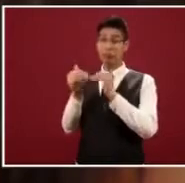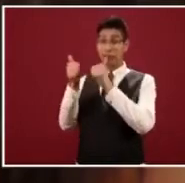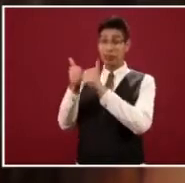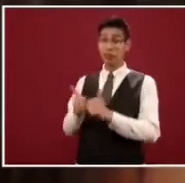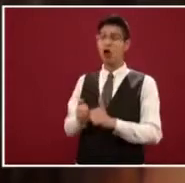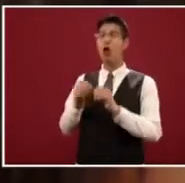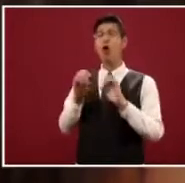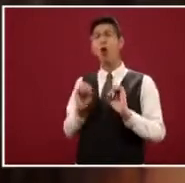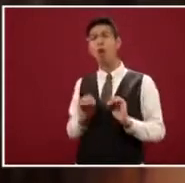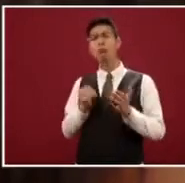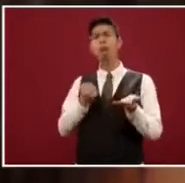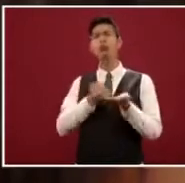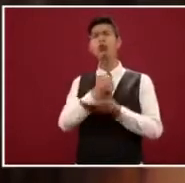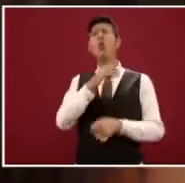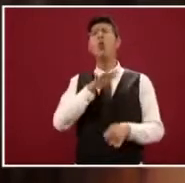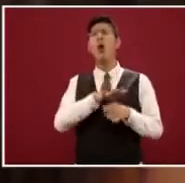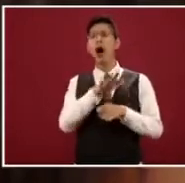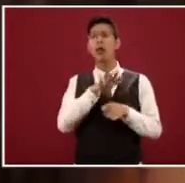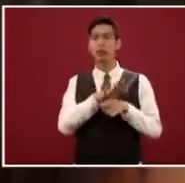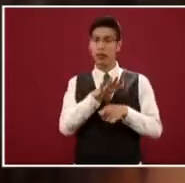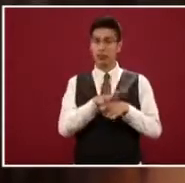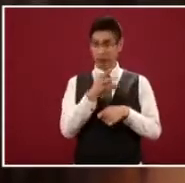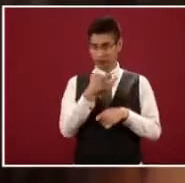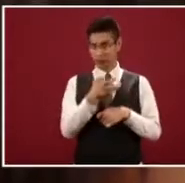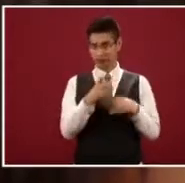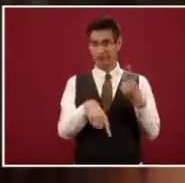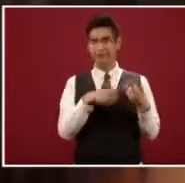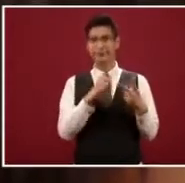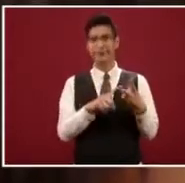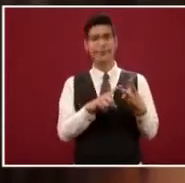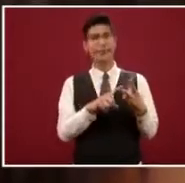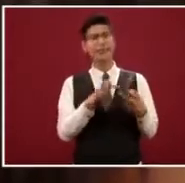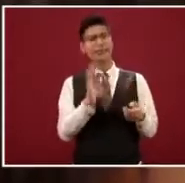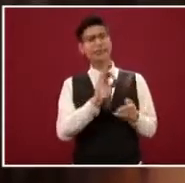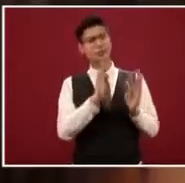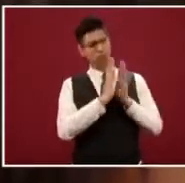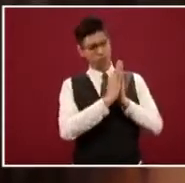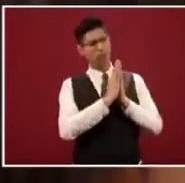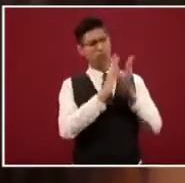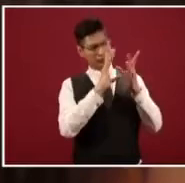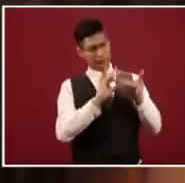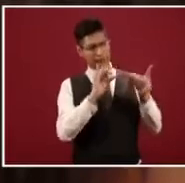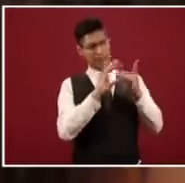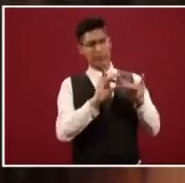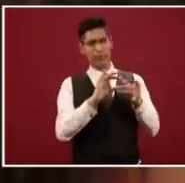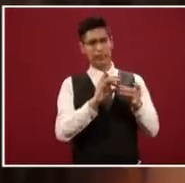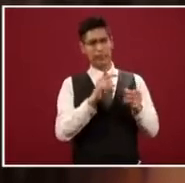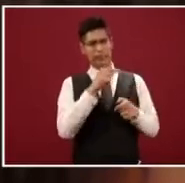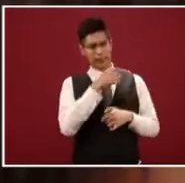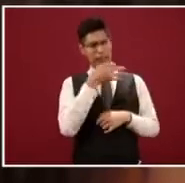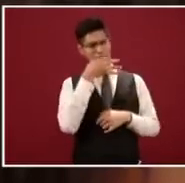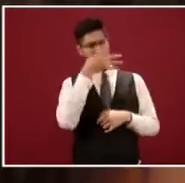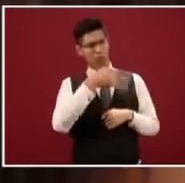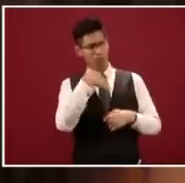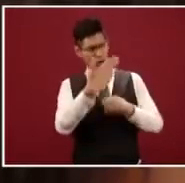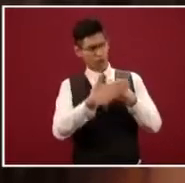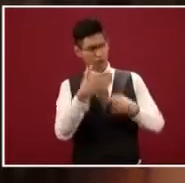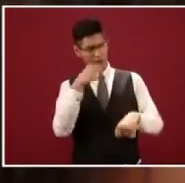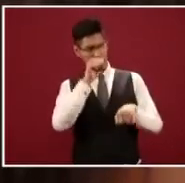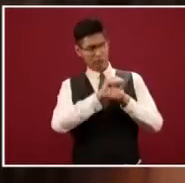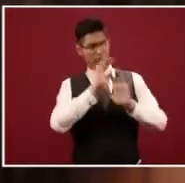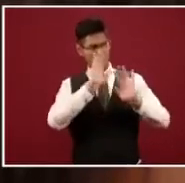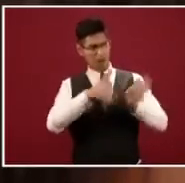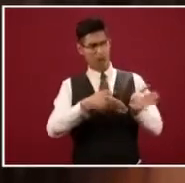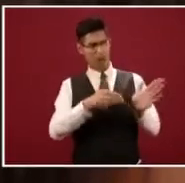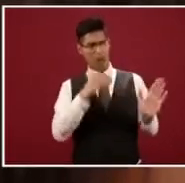ir avanzando, eso por un lado. También, si por favor nos explican, se nos había anunciado que a partir de la próxima semana viene ya